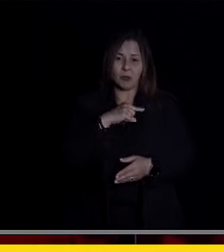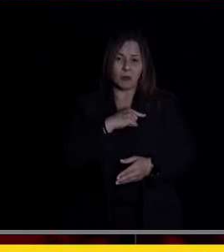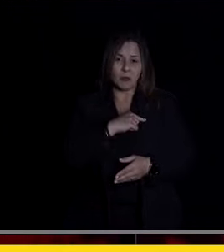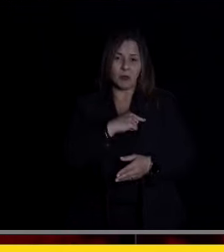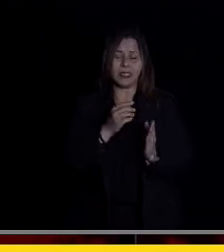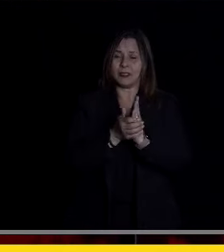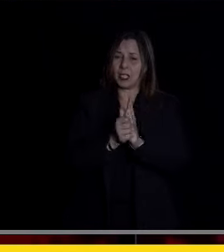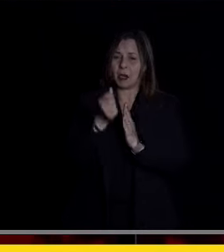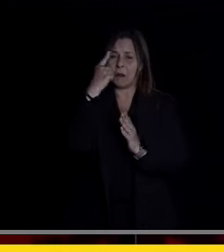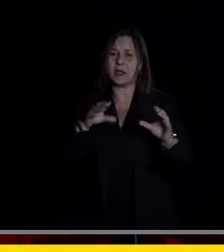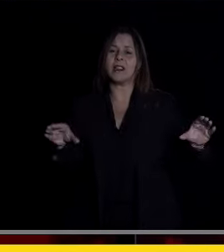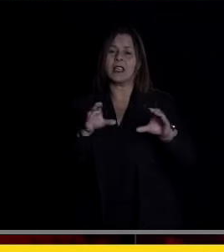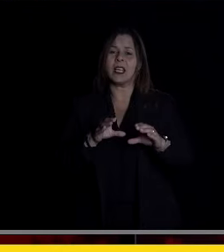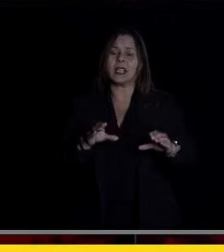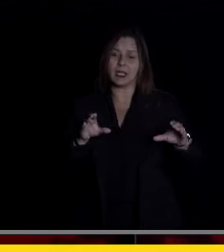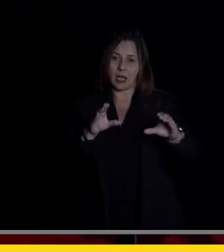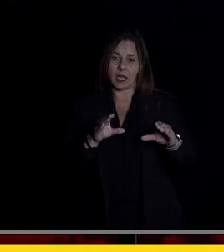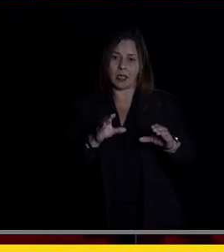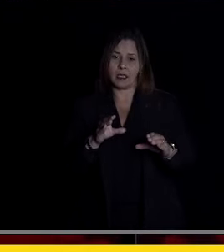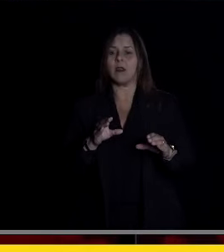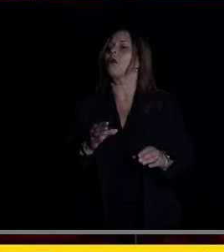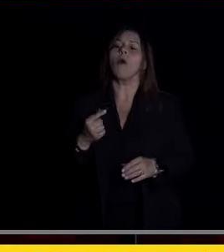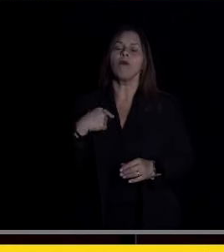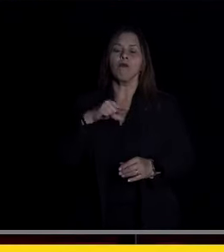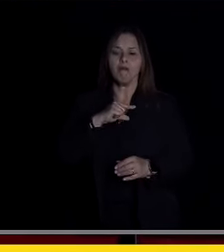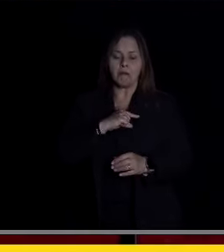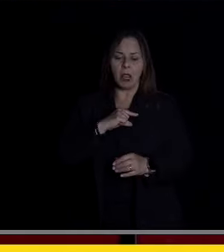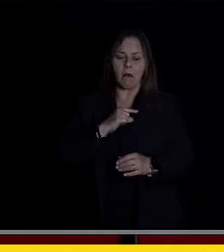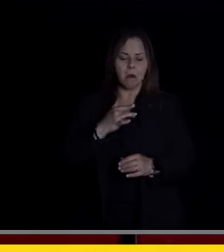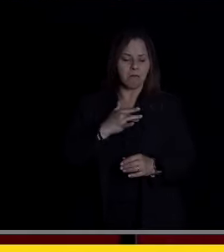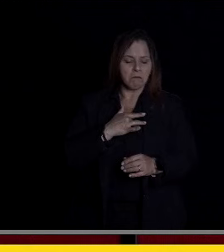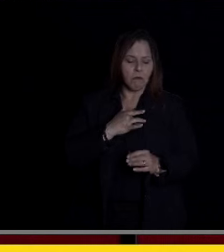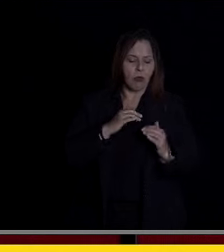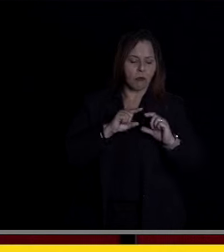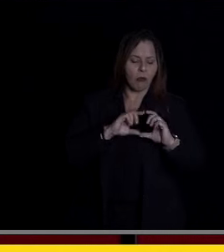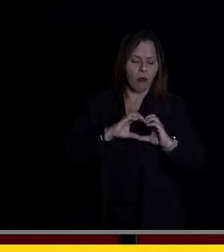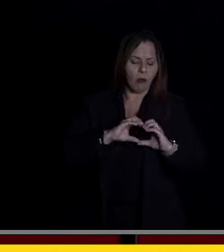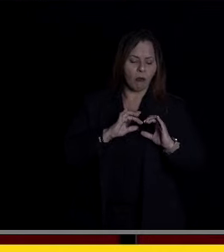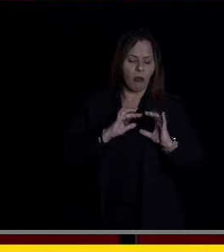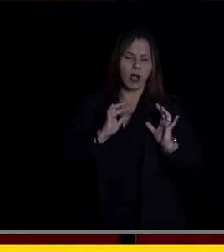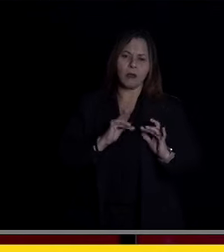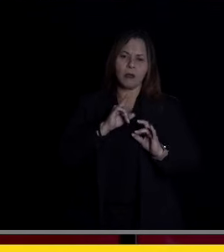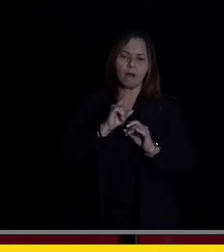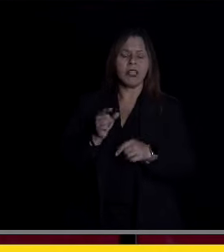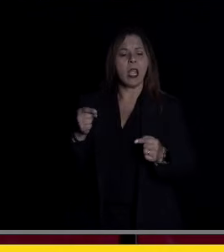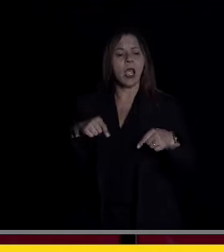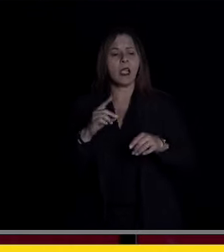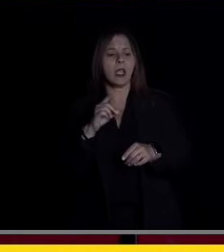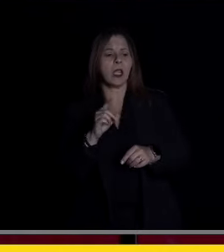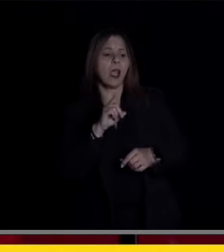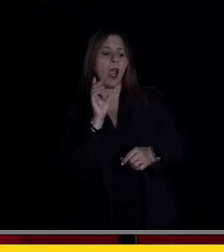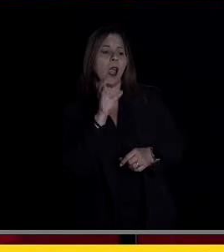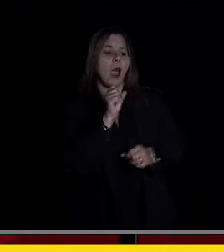para cumplir con los dictados de nuestra conciencia. En el municipio autónomo de Caguas, el compromiso de cada uno de